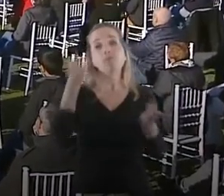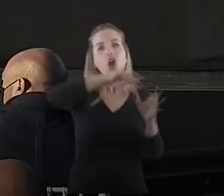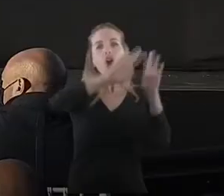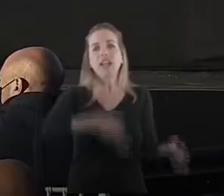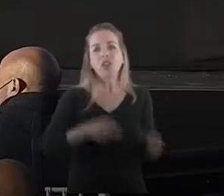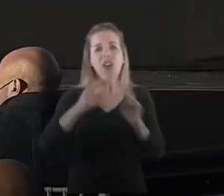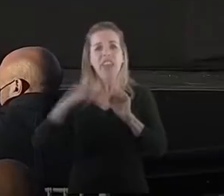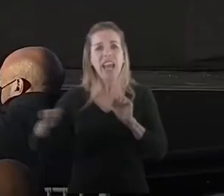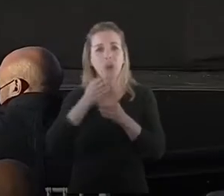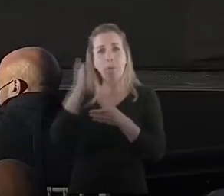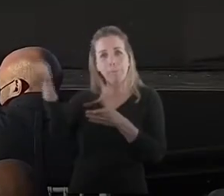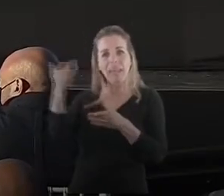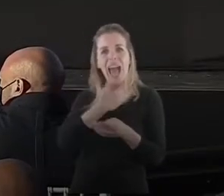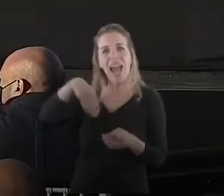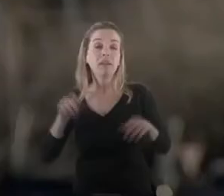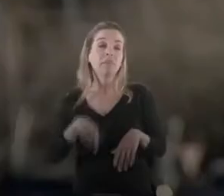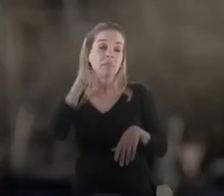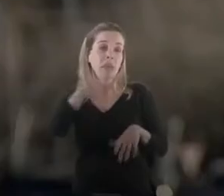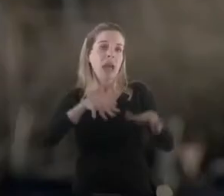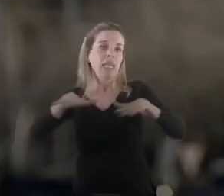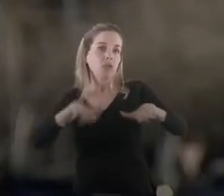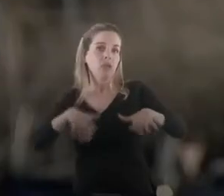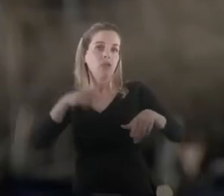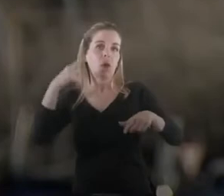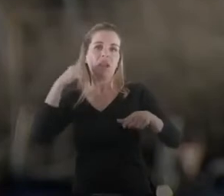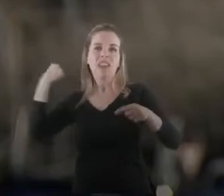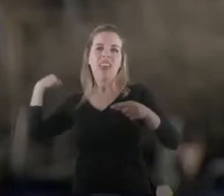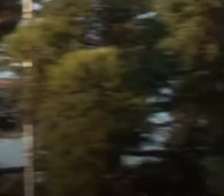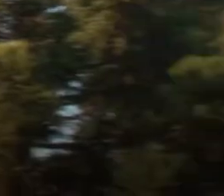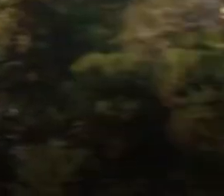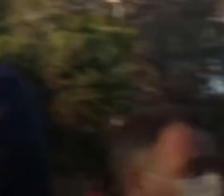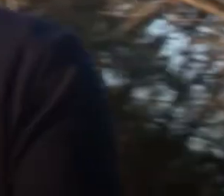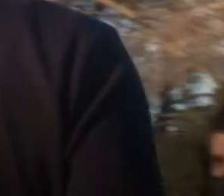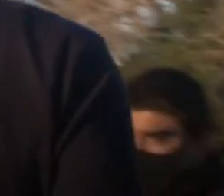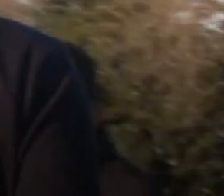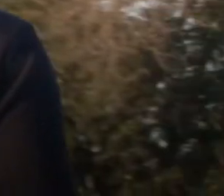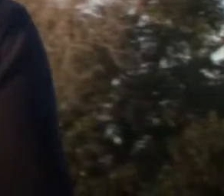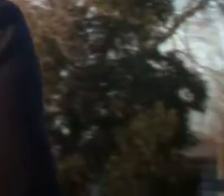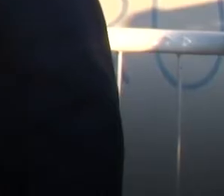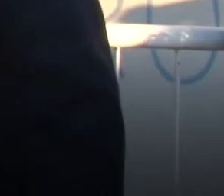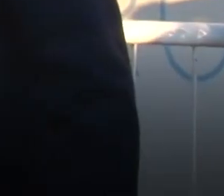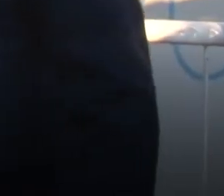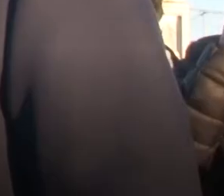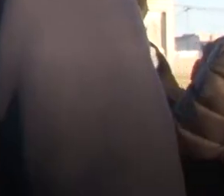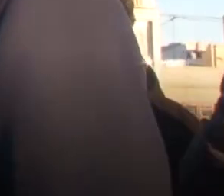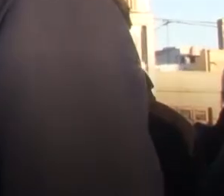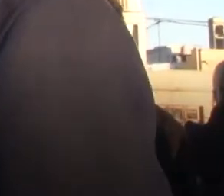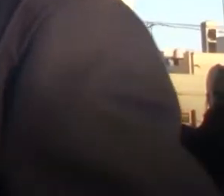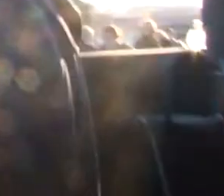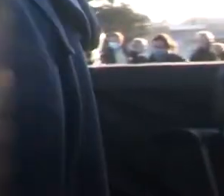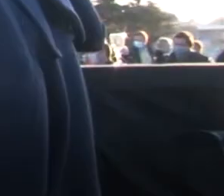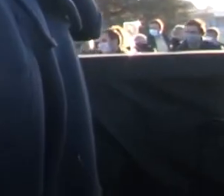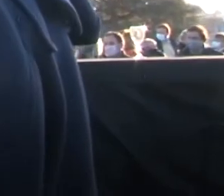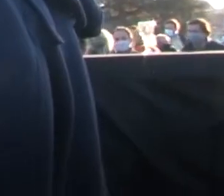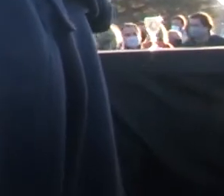vida. En estos días y en estas horas de tanta descalificación, de tanto Twitter por ver quién es más